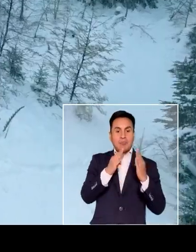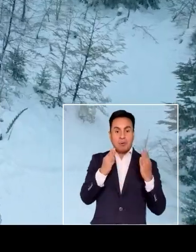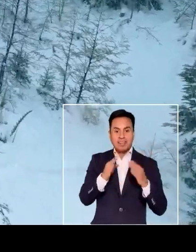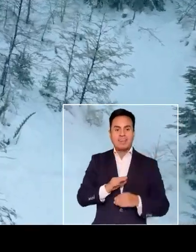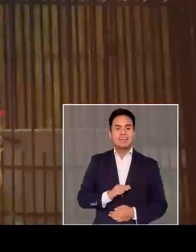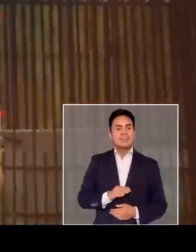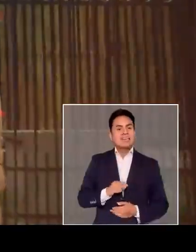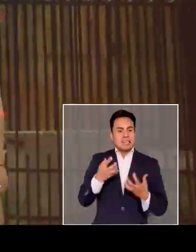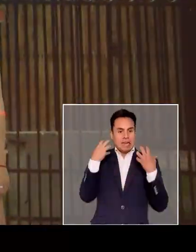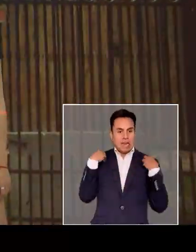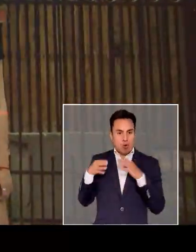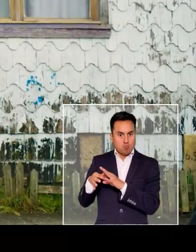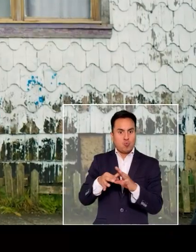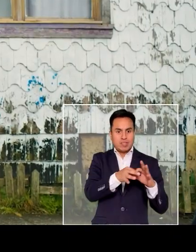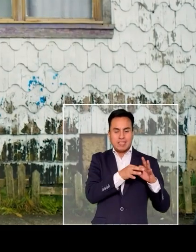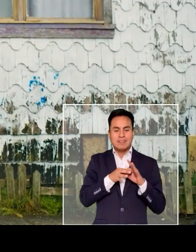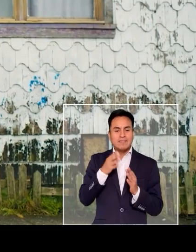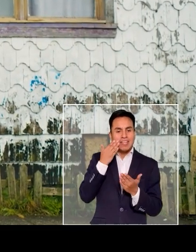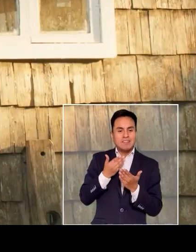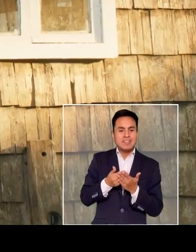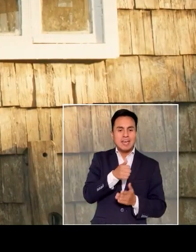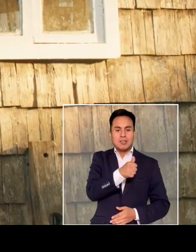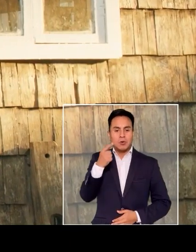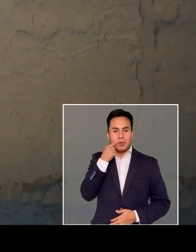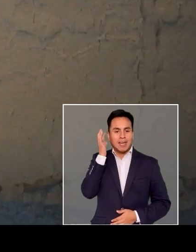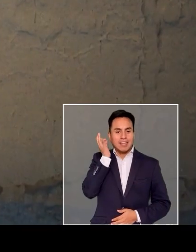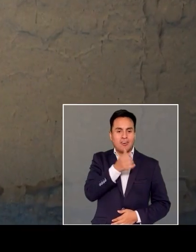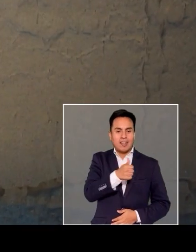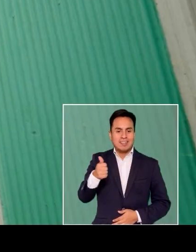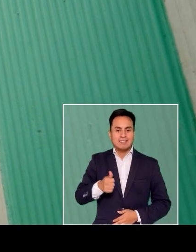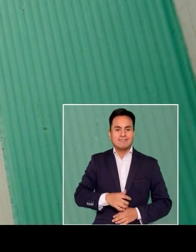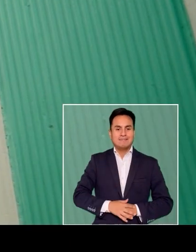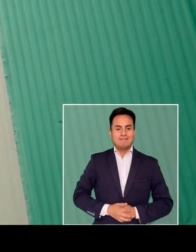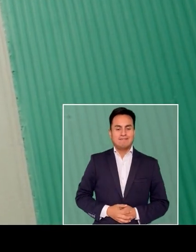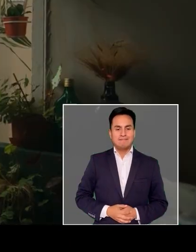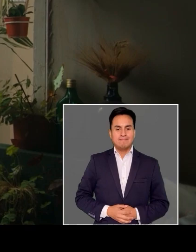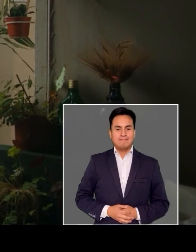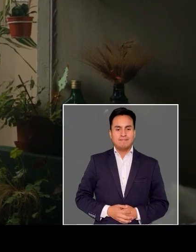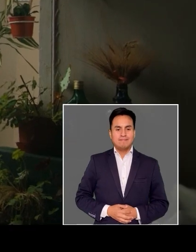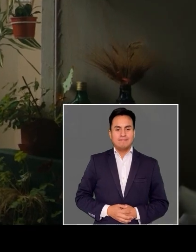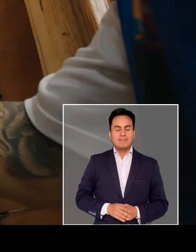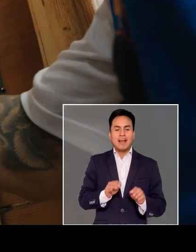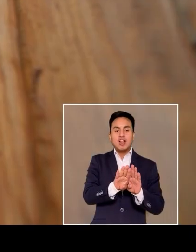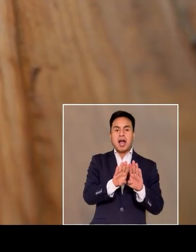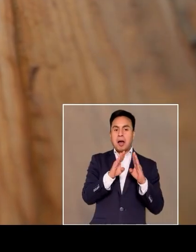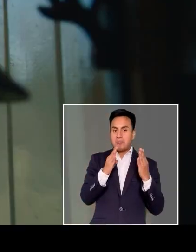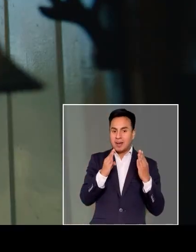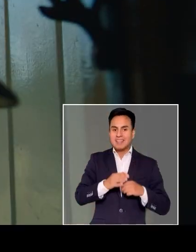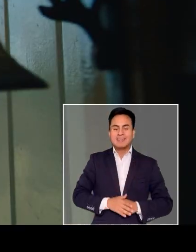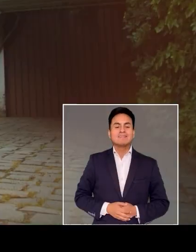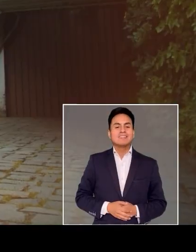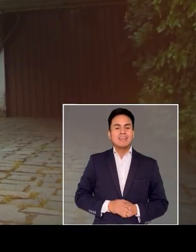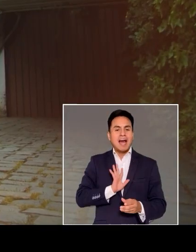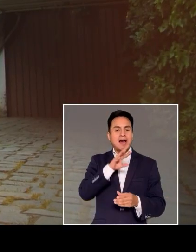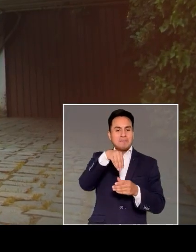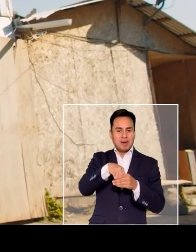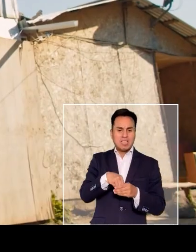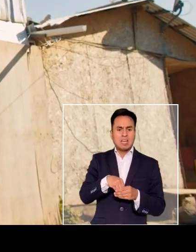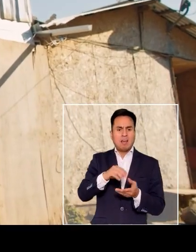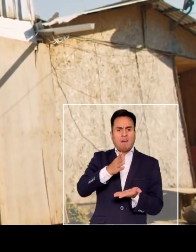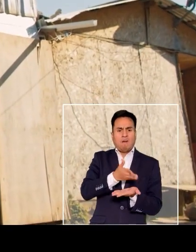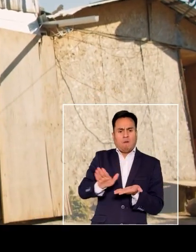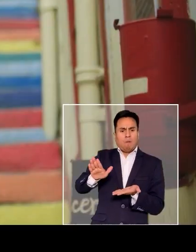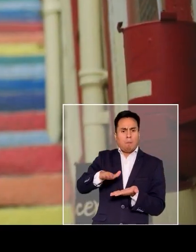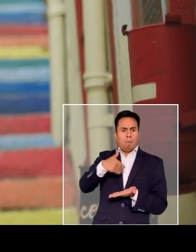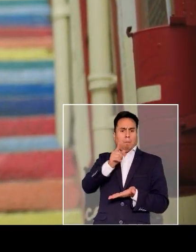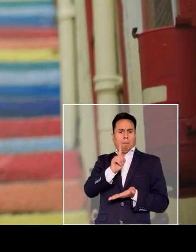Abramos la puerta a esta tarea que nos une. Y nos beneficia a todos. Y a todas. Abramos la puerta a ser parte. Donde